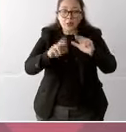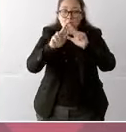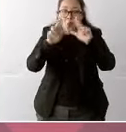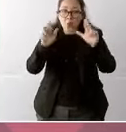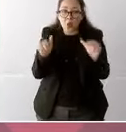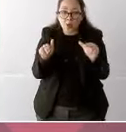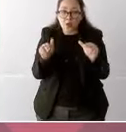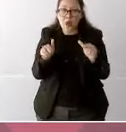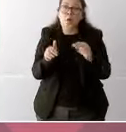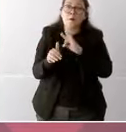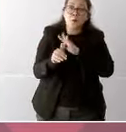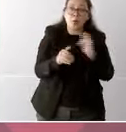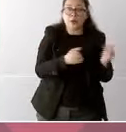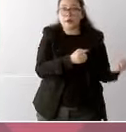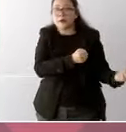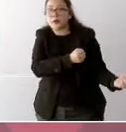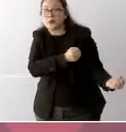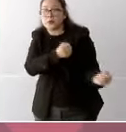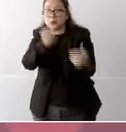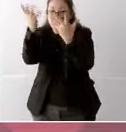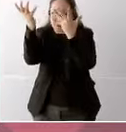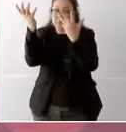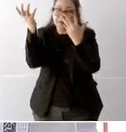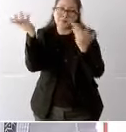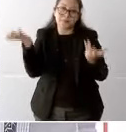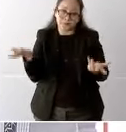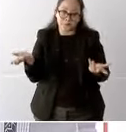y poderlo embarcar,